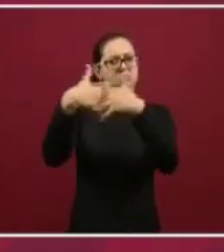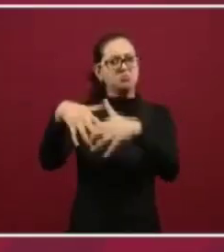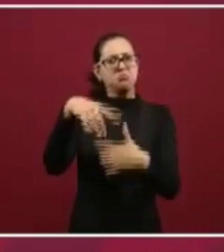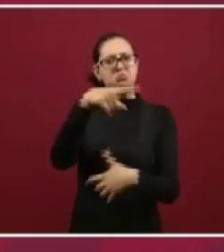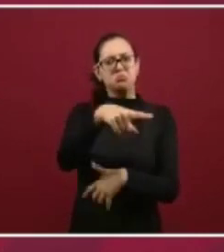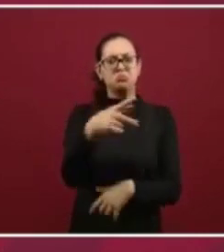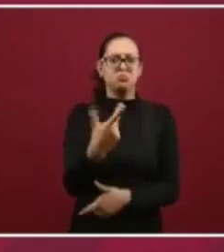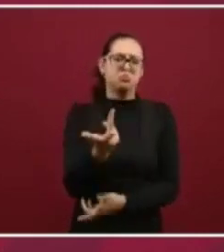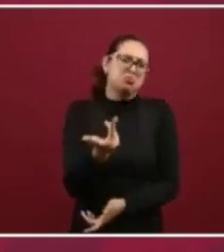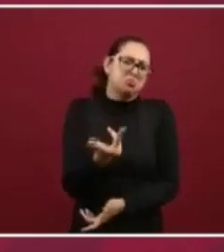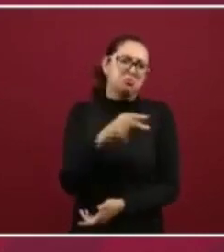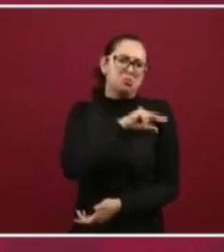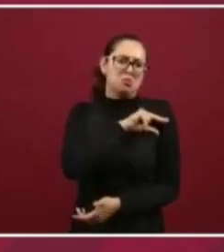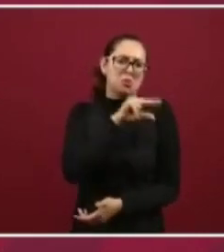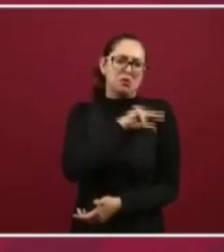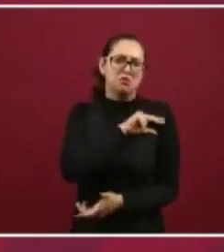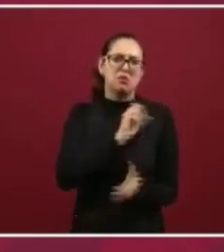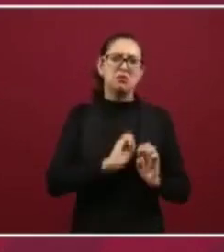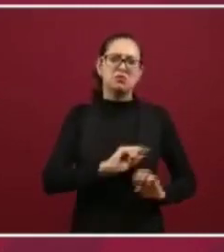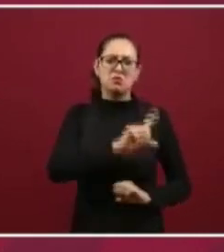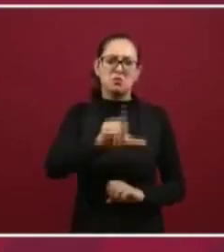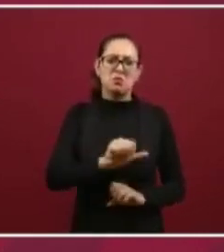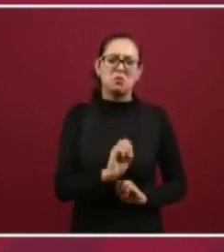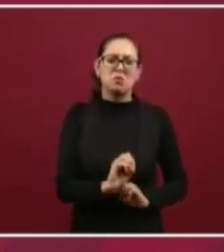de Pajaritos tiene su historia.